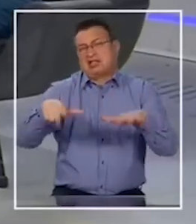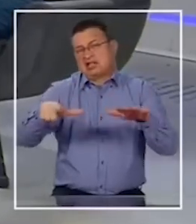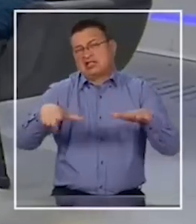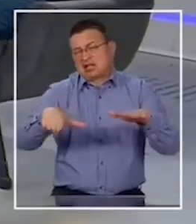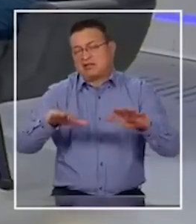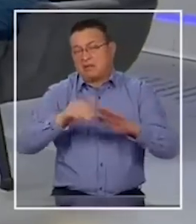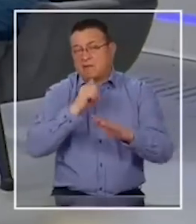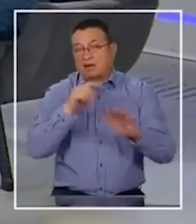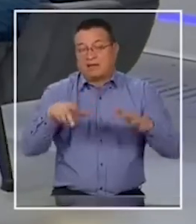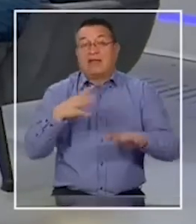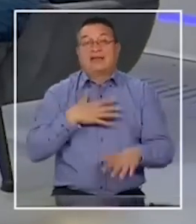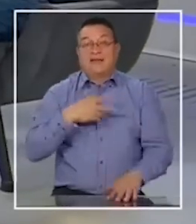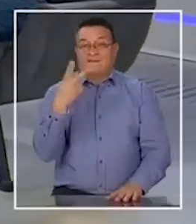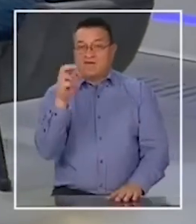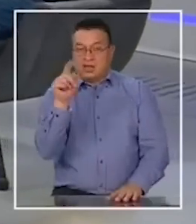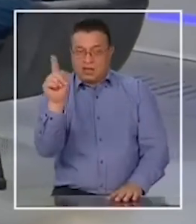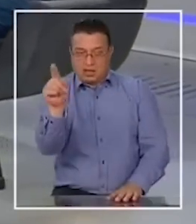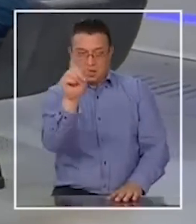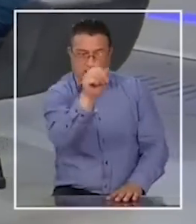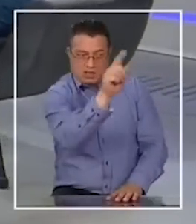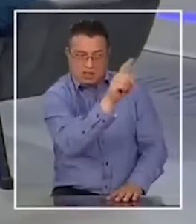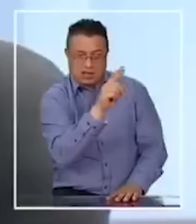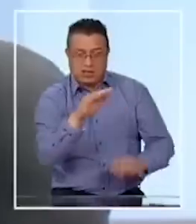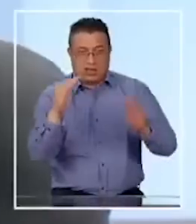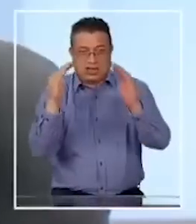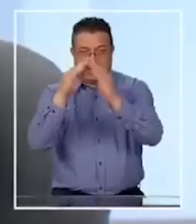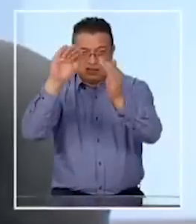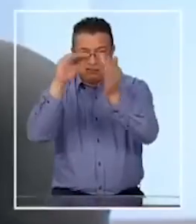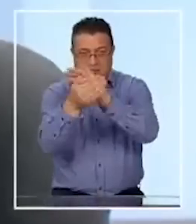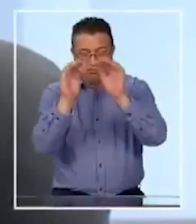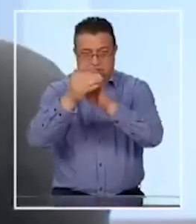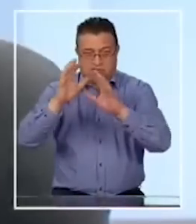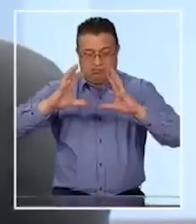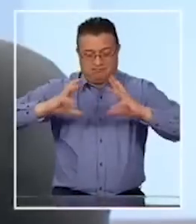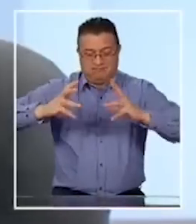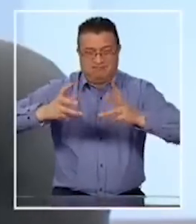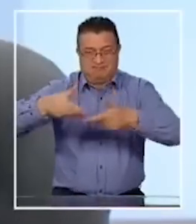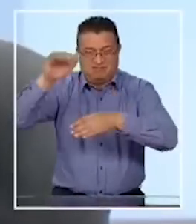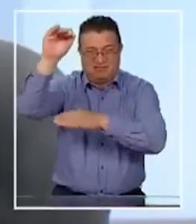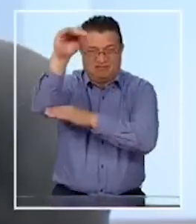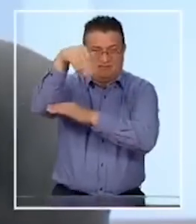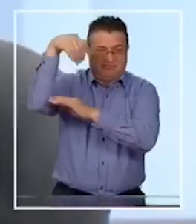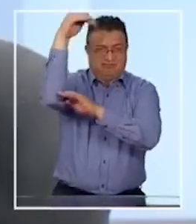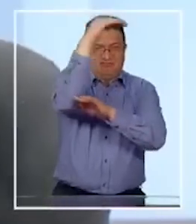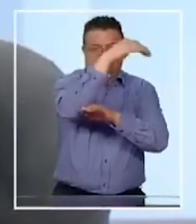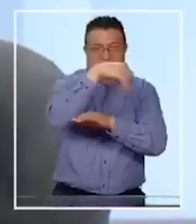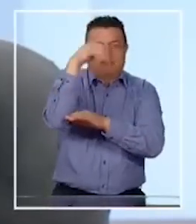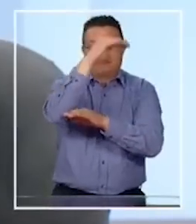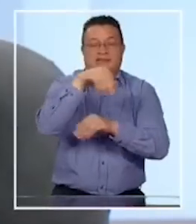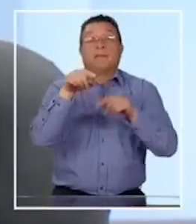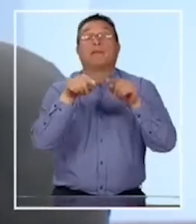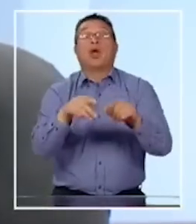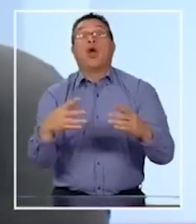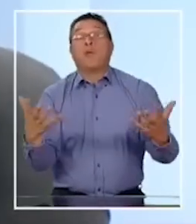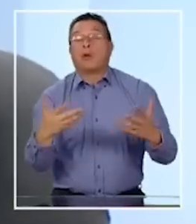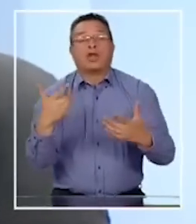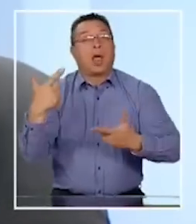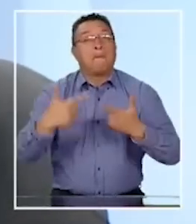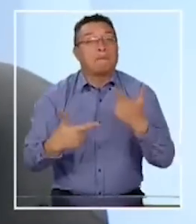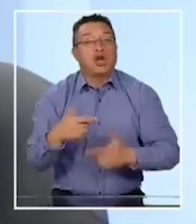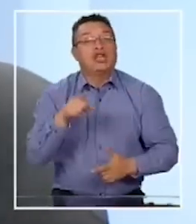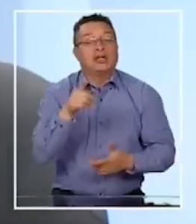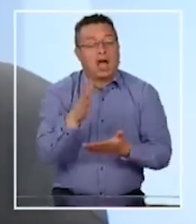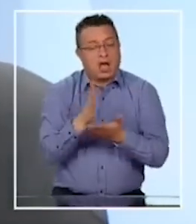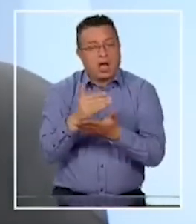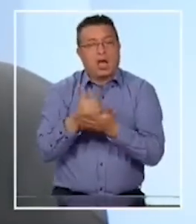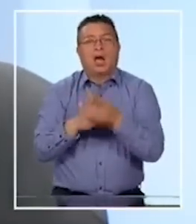porque son 20 las que tienen estipuladas como para demoler le pregunto esto por qué en el fondo las las políticas o las medidas